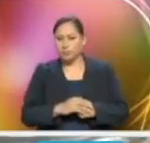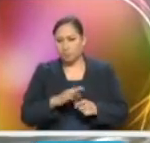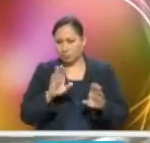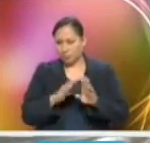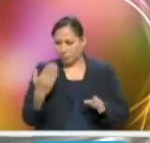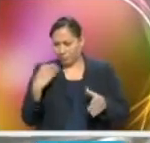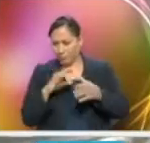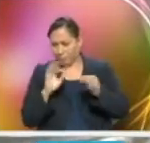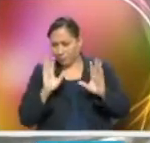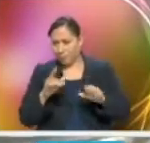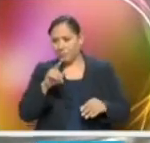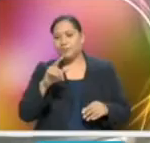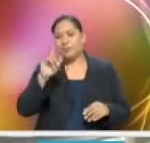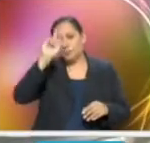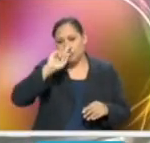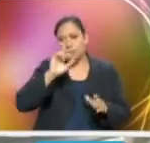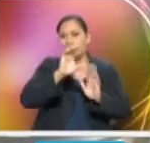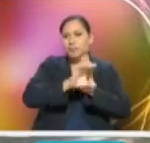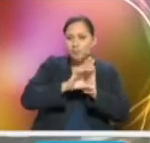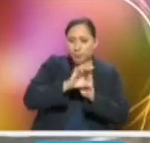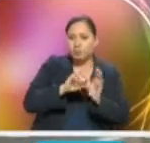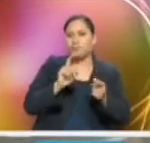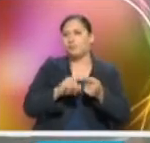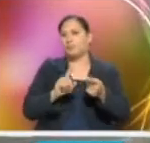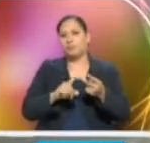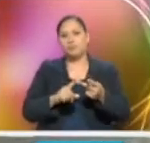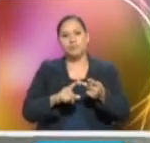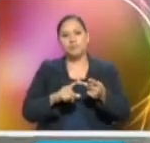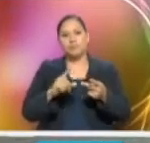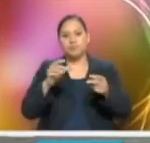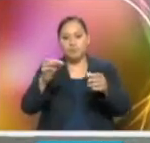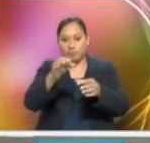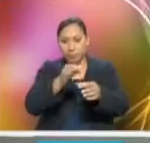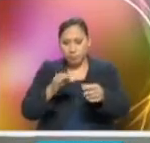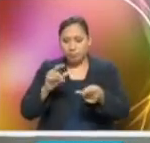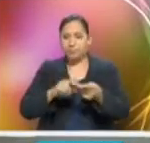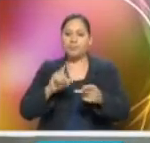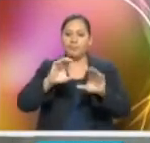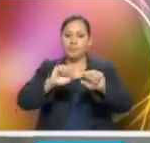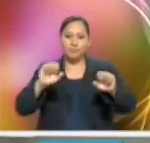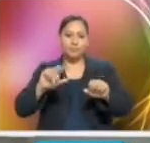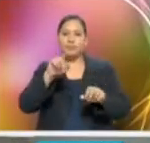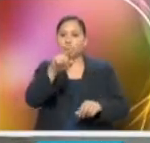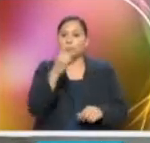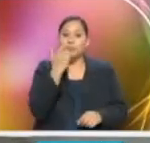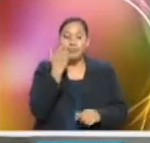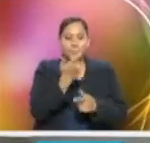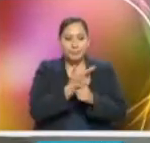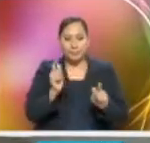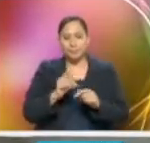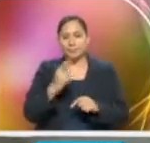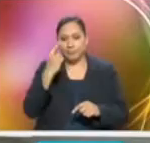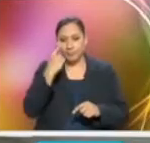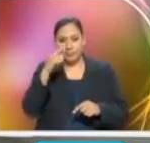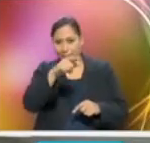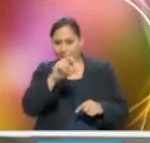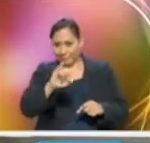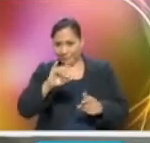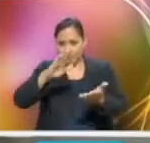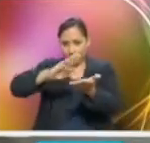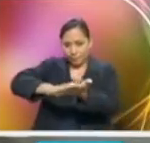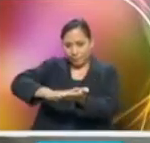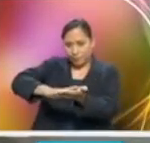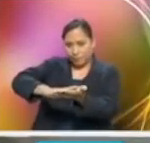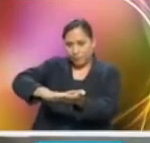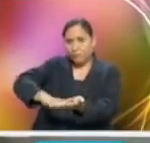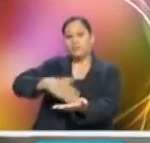quieran. ¿no? Las sugerencias que habías puesto, Sugerencia jamón. cada quien, el jamón, el salami, chorizo, lo que ustedes quieran. Mira, vamos a dorar así el